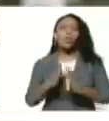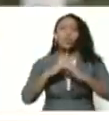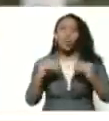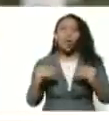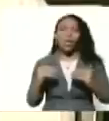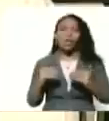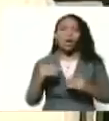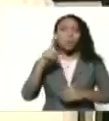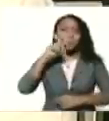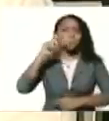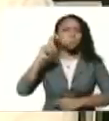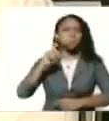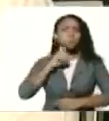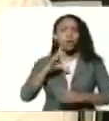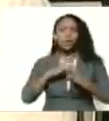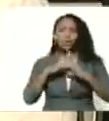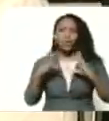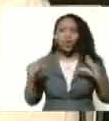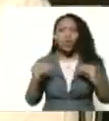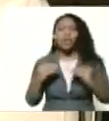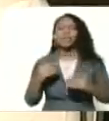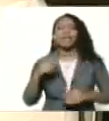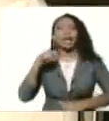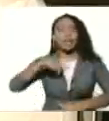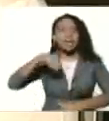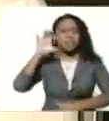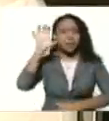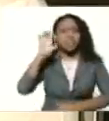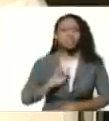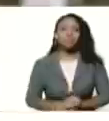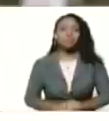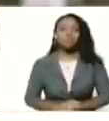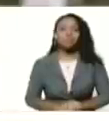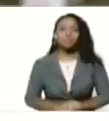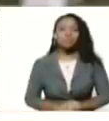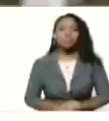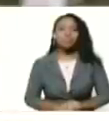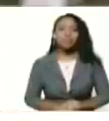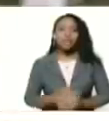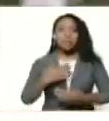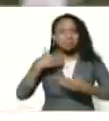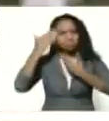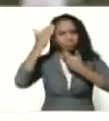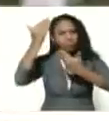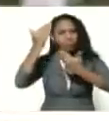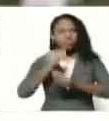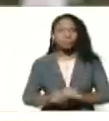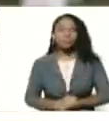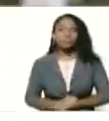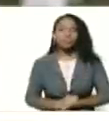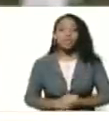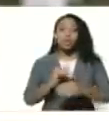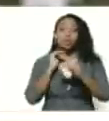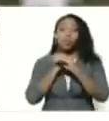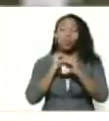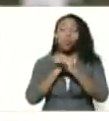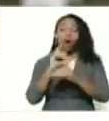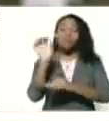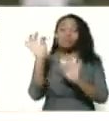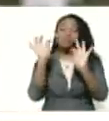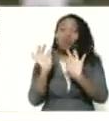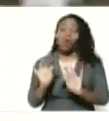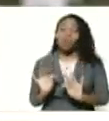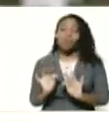barrigonas, a todas las barrigonas del país. Mi saludo. Igualmente